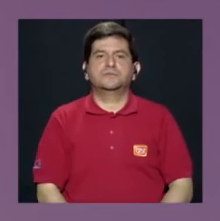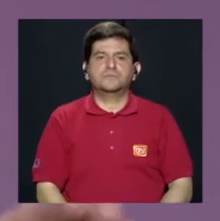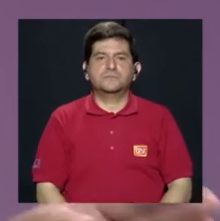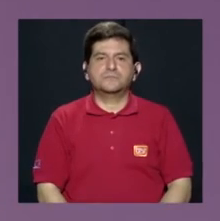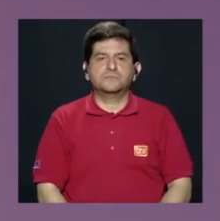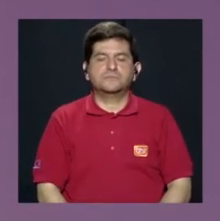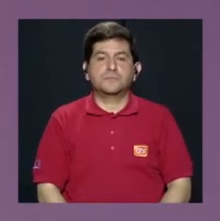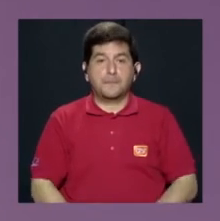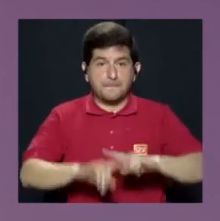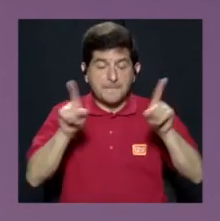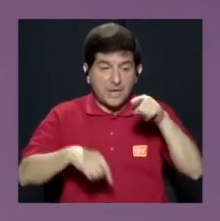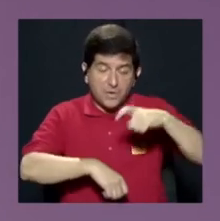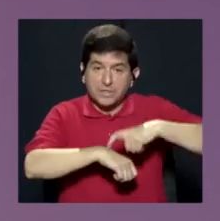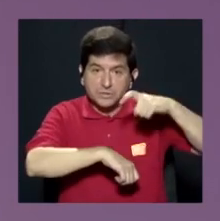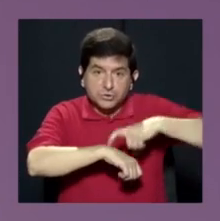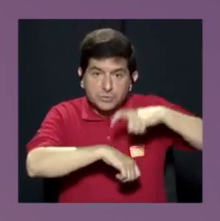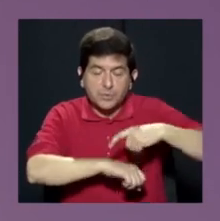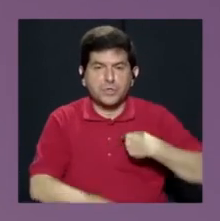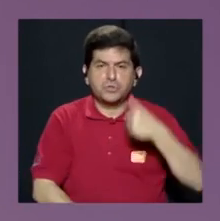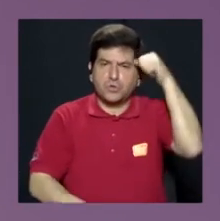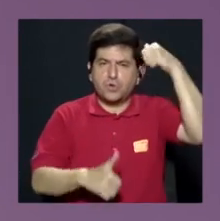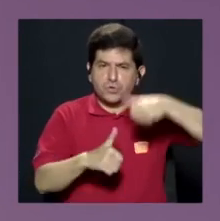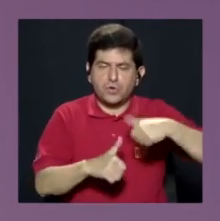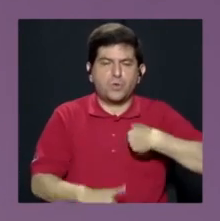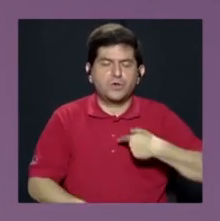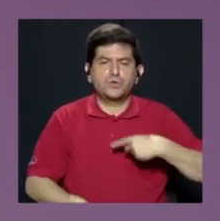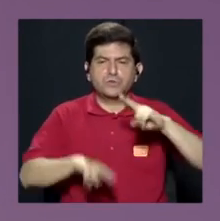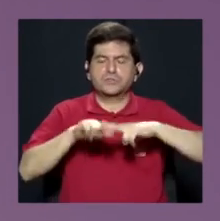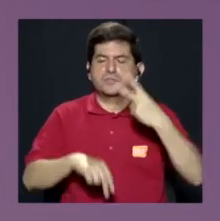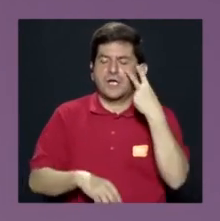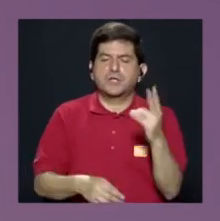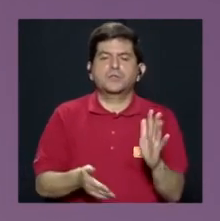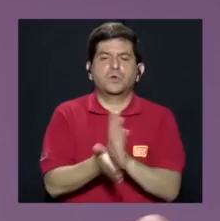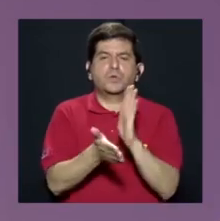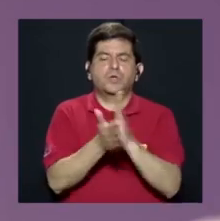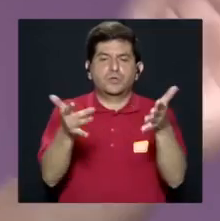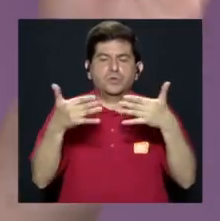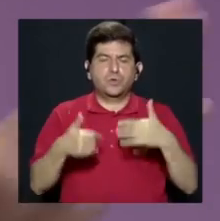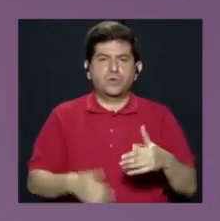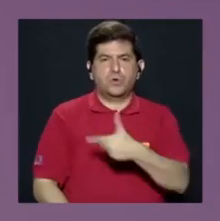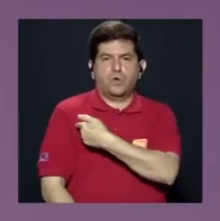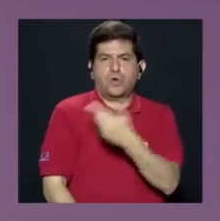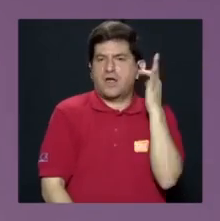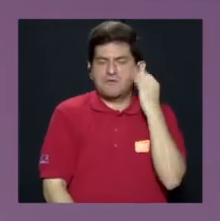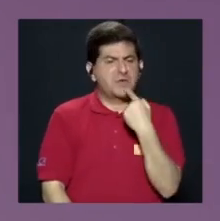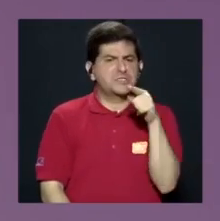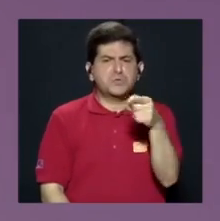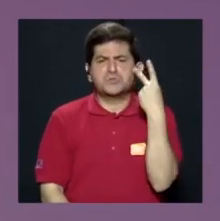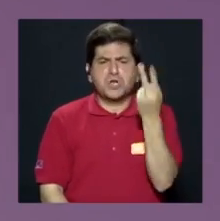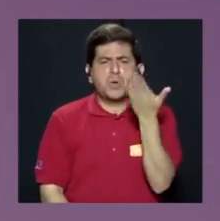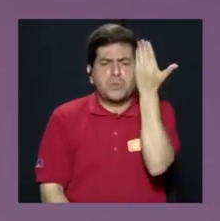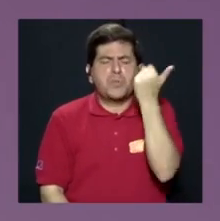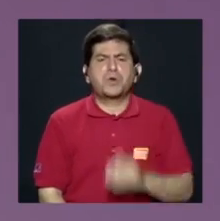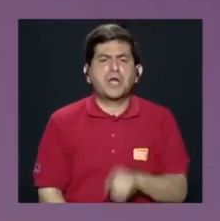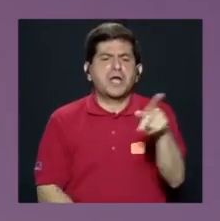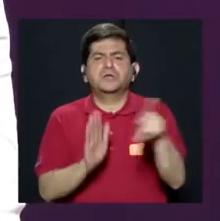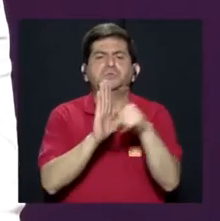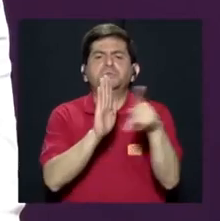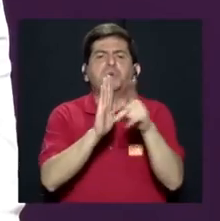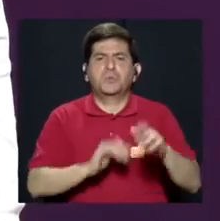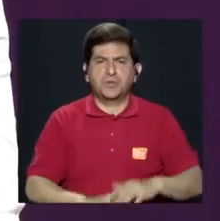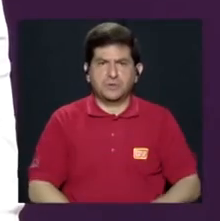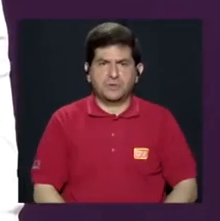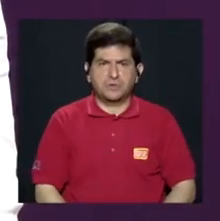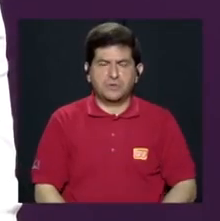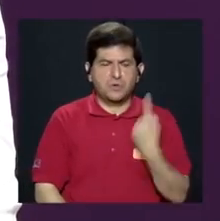y dientes. Pero en ese momento, yo me acuerdo que yo estaba sentada revisando el expediente y una enfermera llegó y, ¿usted por qué lee su expediente? Eso es prohibido.